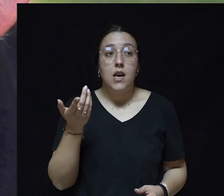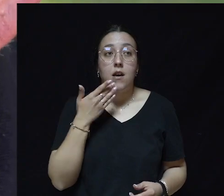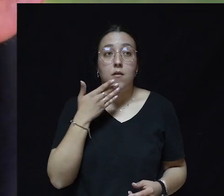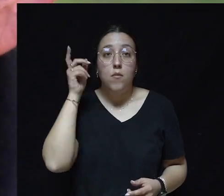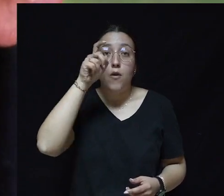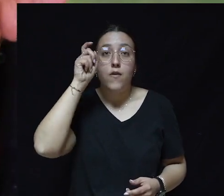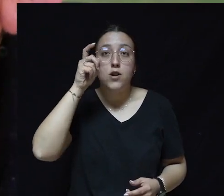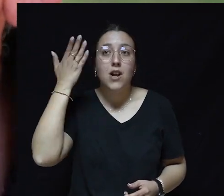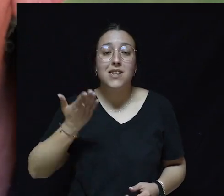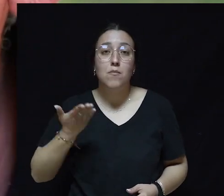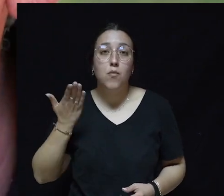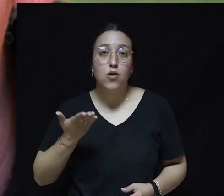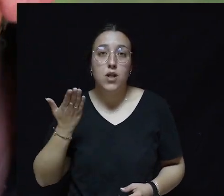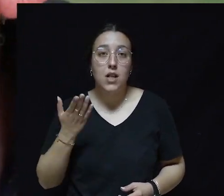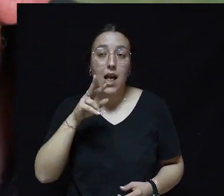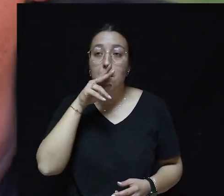de un maestro, me cago en su padre,